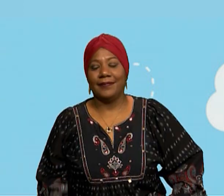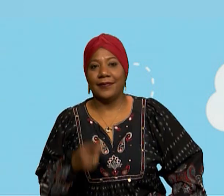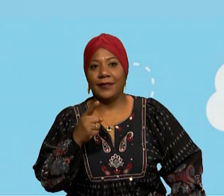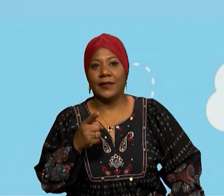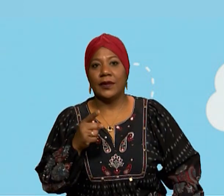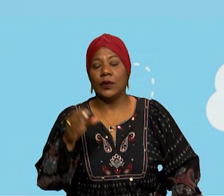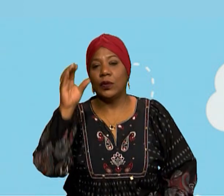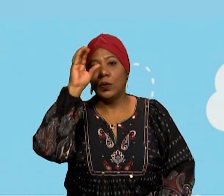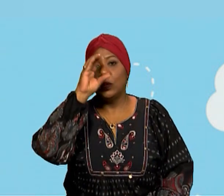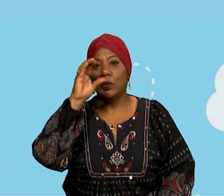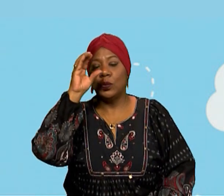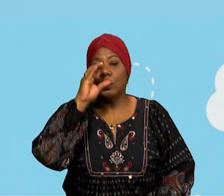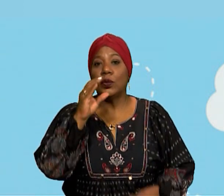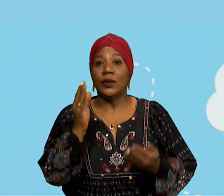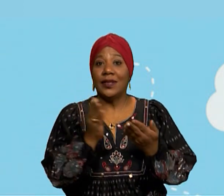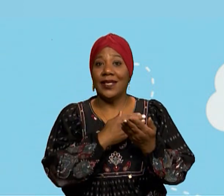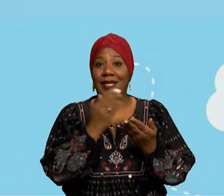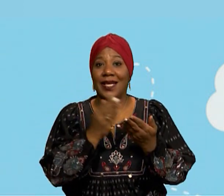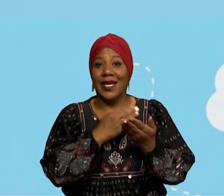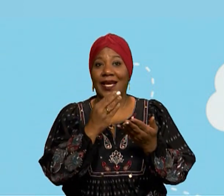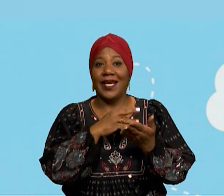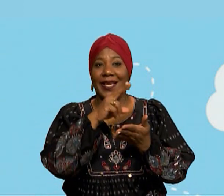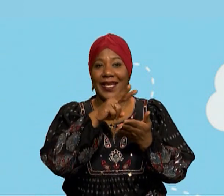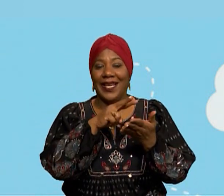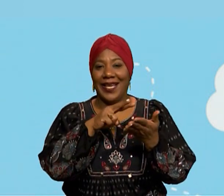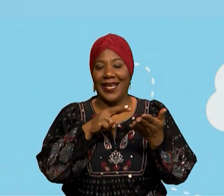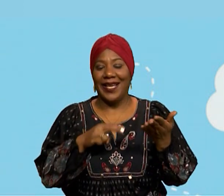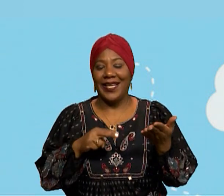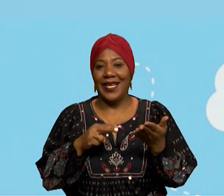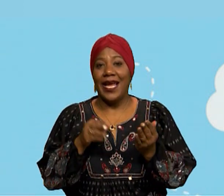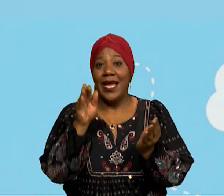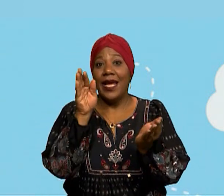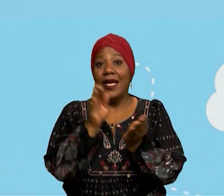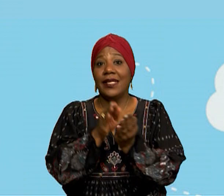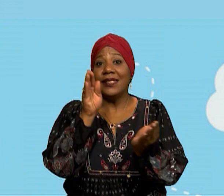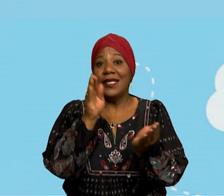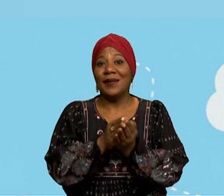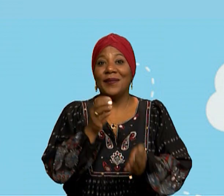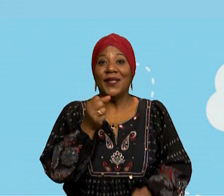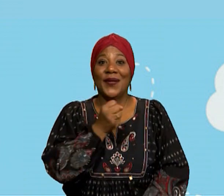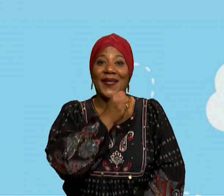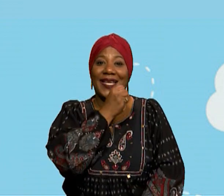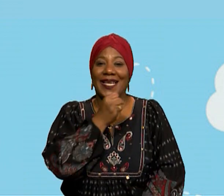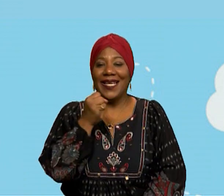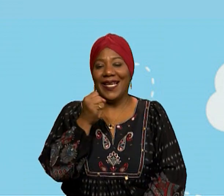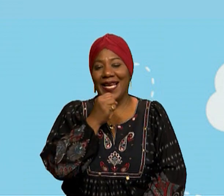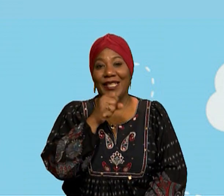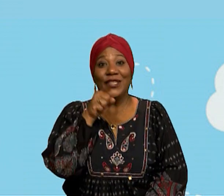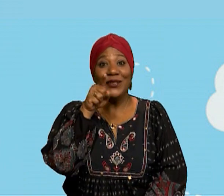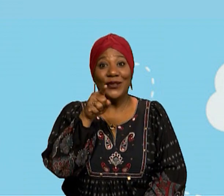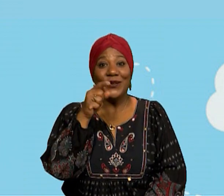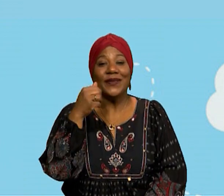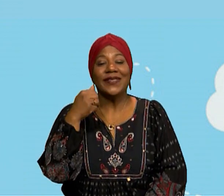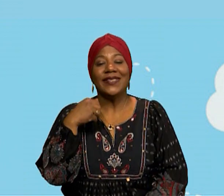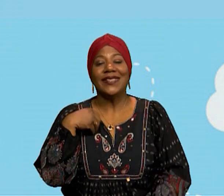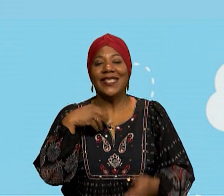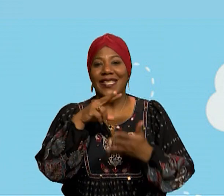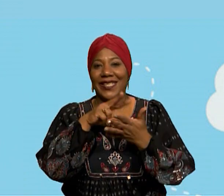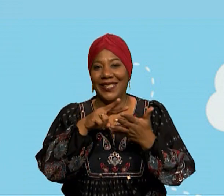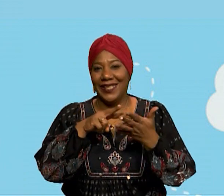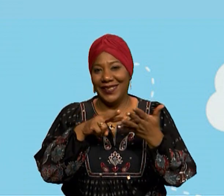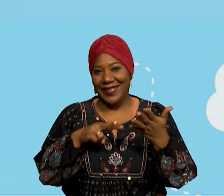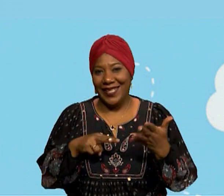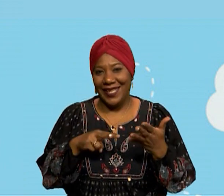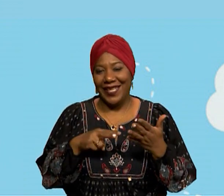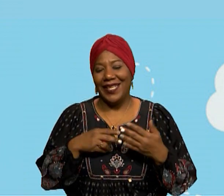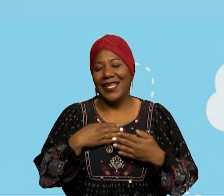en tu libro la lectura de El Sapito Cantor, para que la leas, te diviertas con